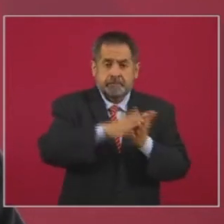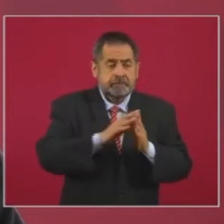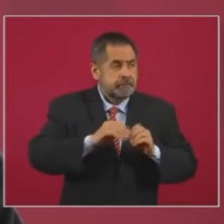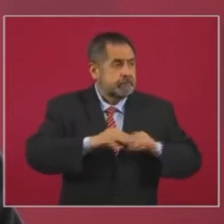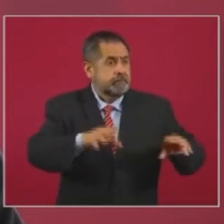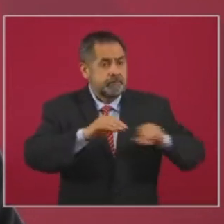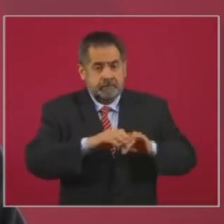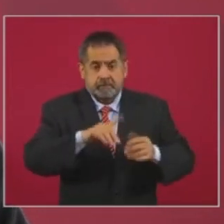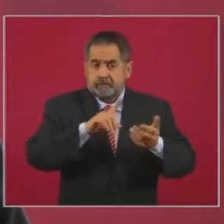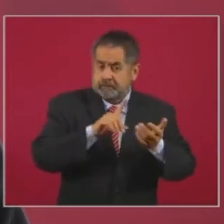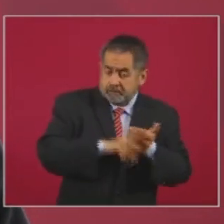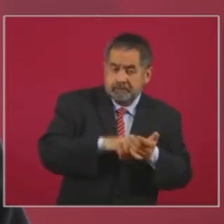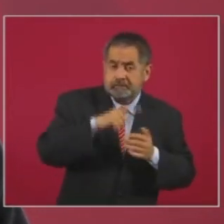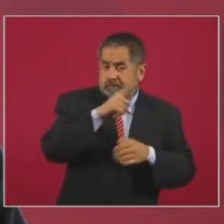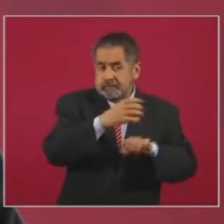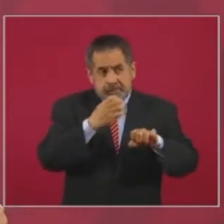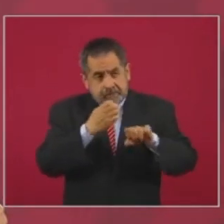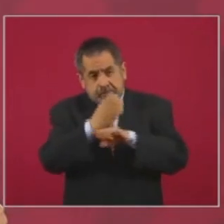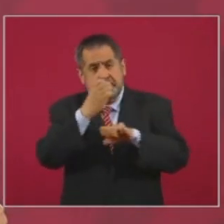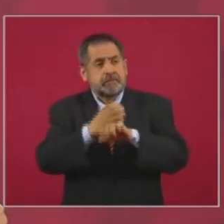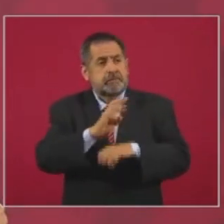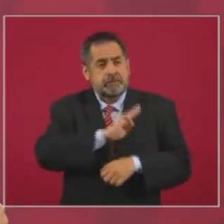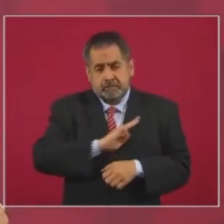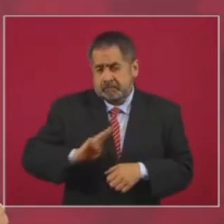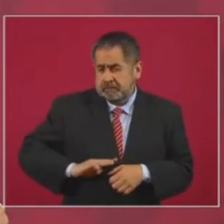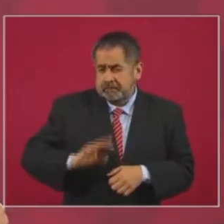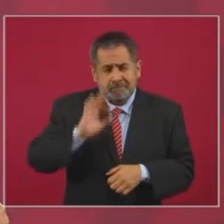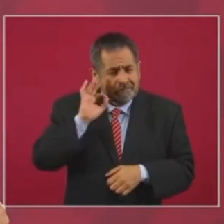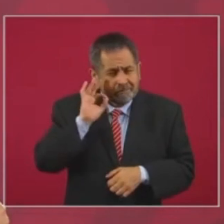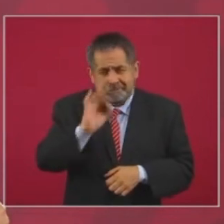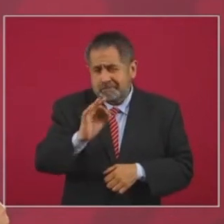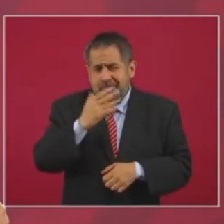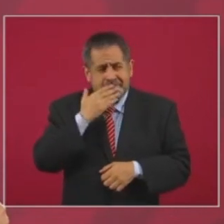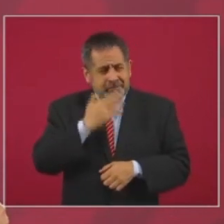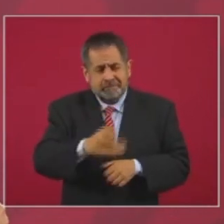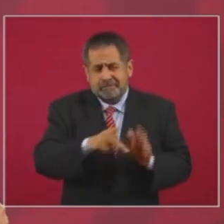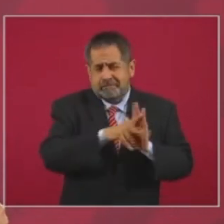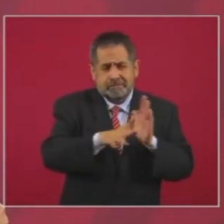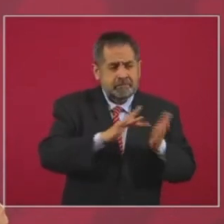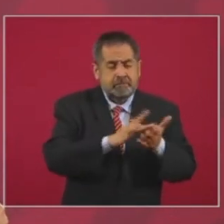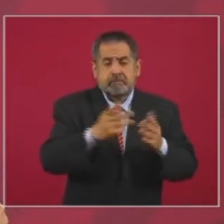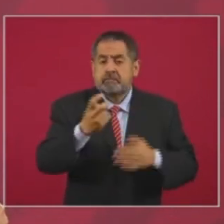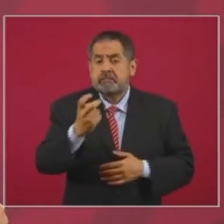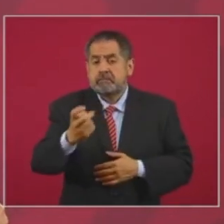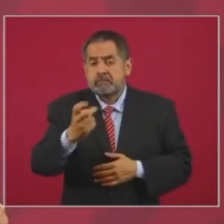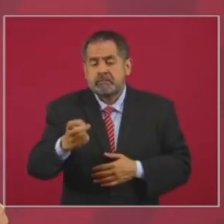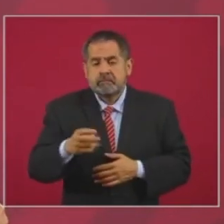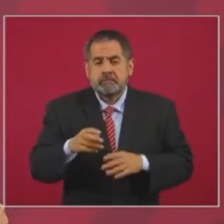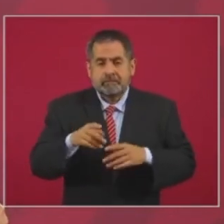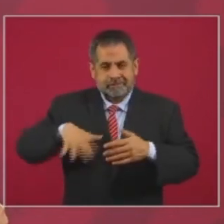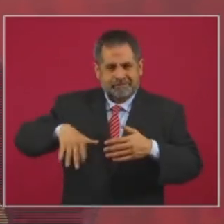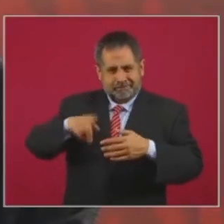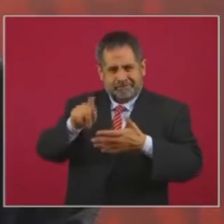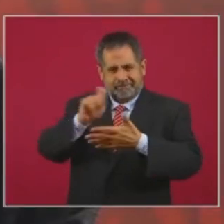estados, en los municipios, porque como empezó el escrito,